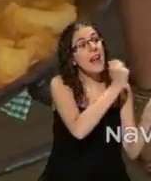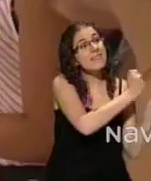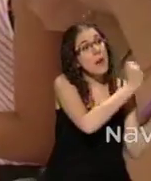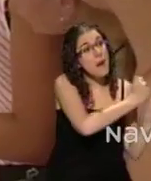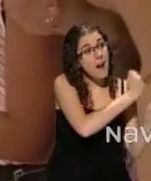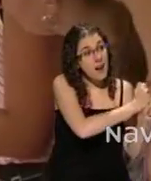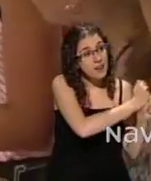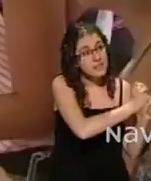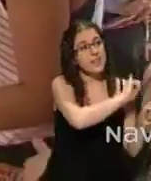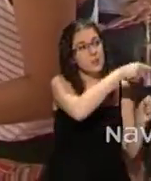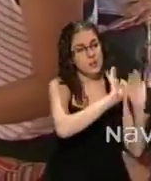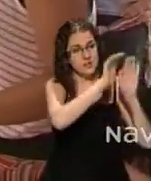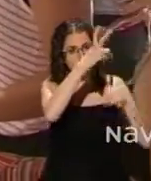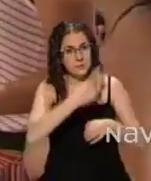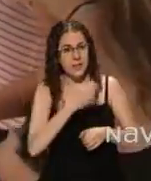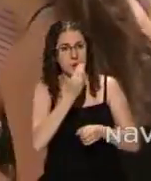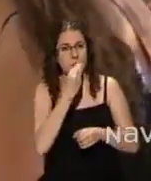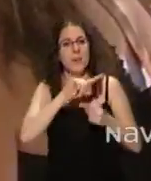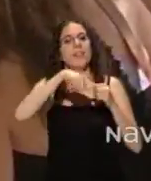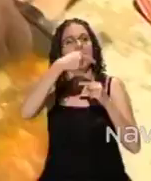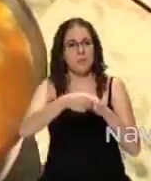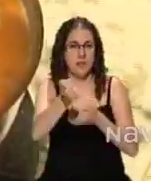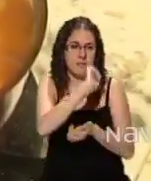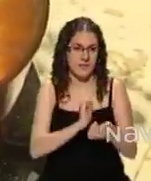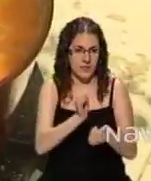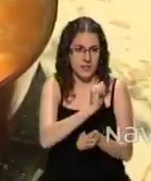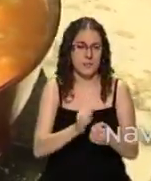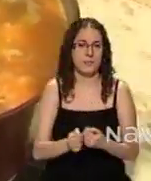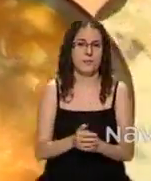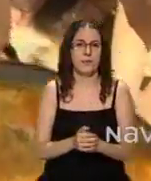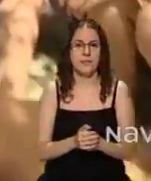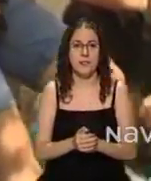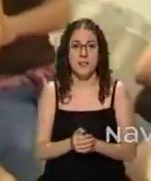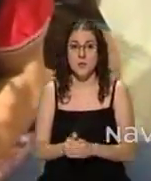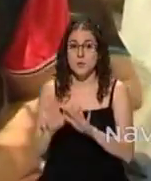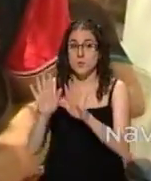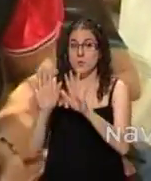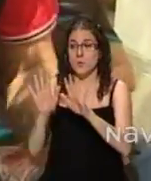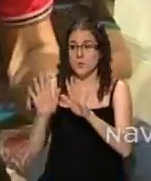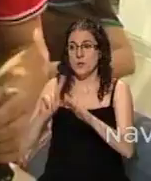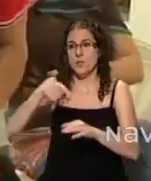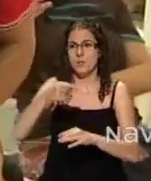recogen ellas. Algunas hacemos, otras trabajan y vienen a mesa puesta, pero bueno. Vale, que luego va a estar muy salado.